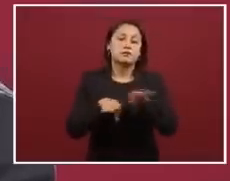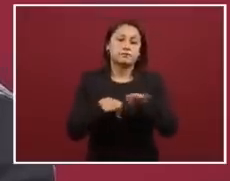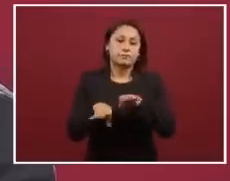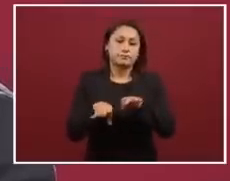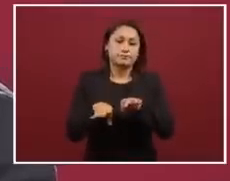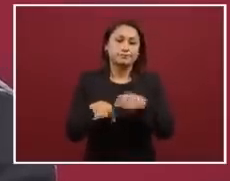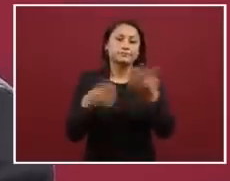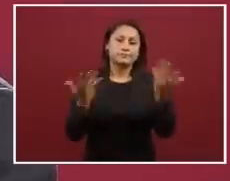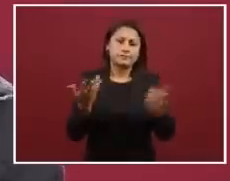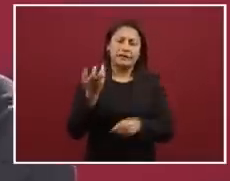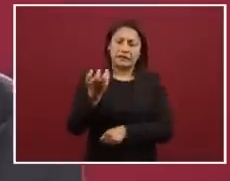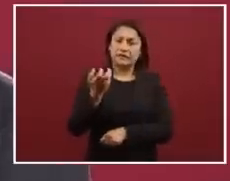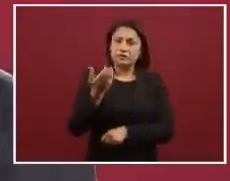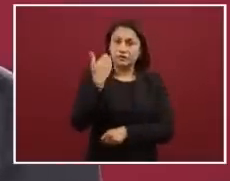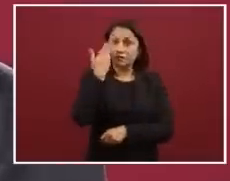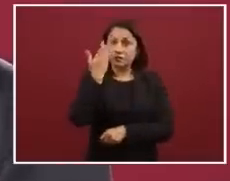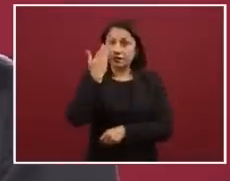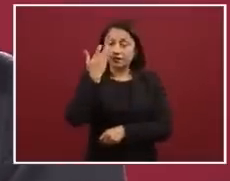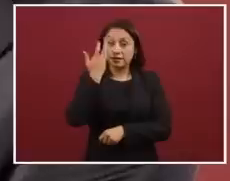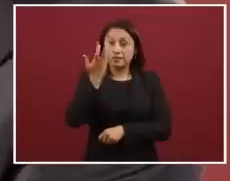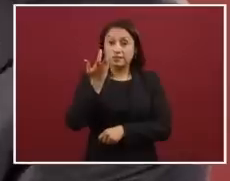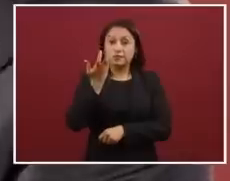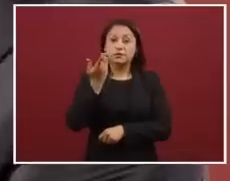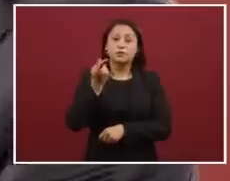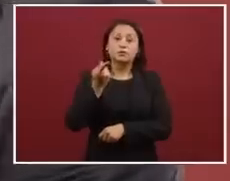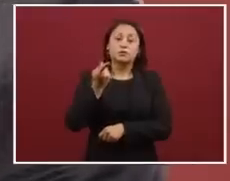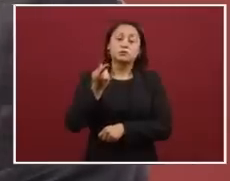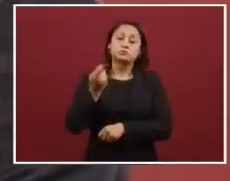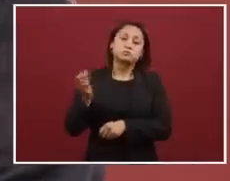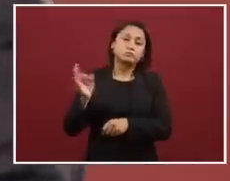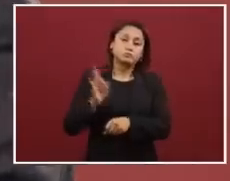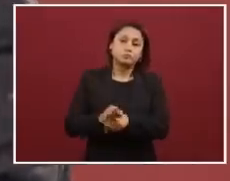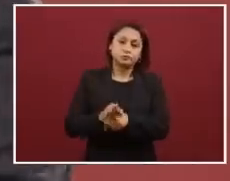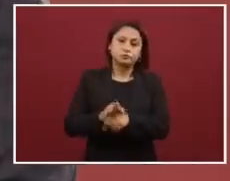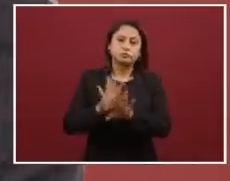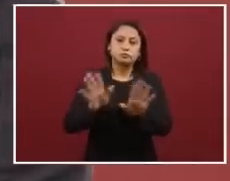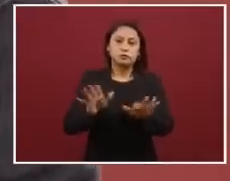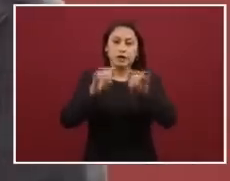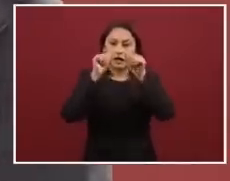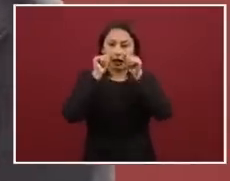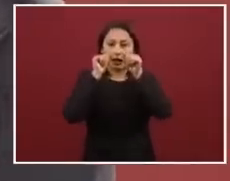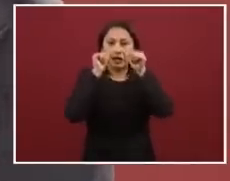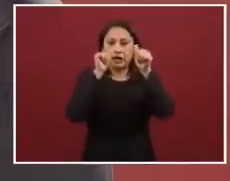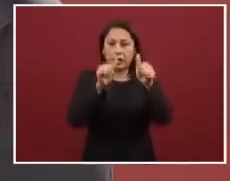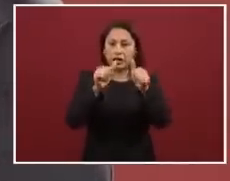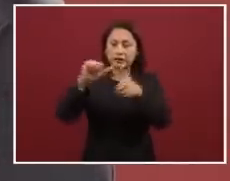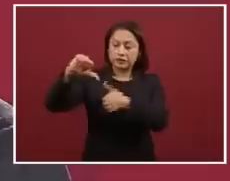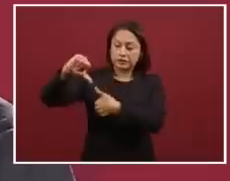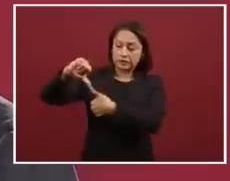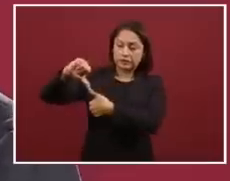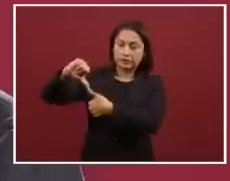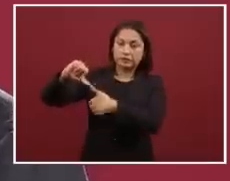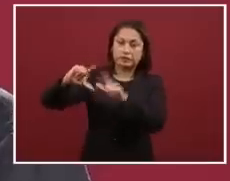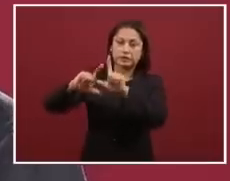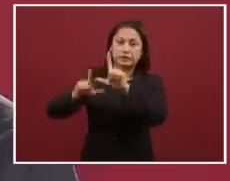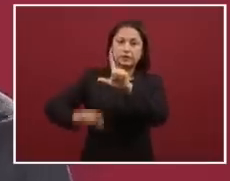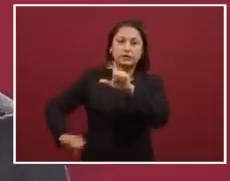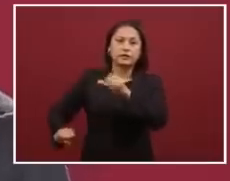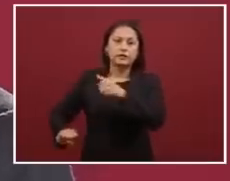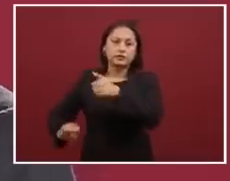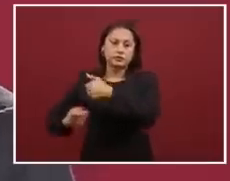tenemos, es atender la frontera sur, atender la frontera norte y